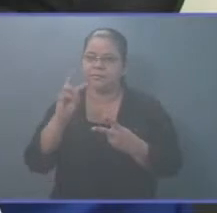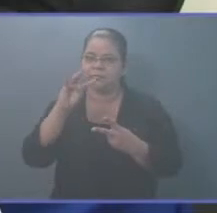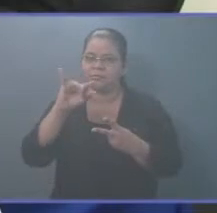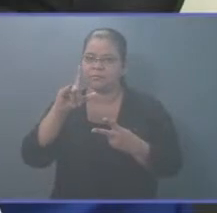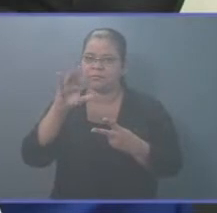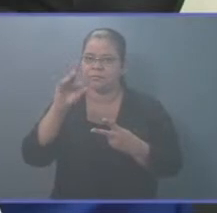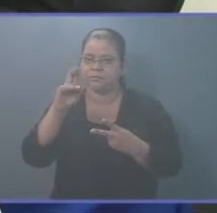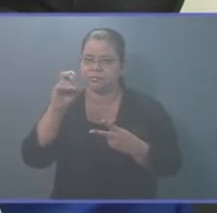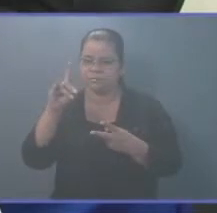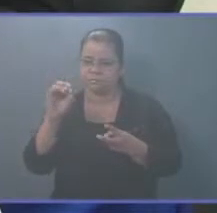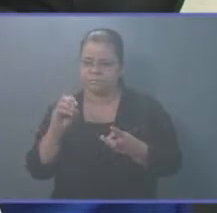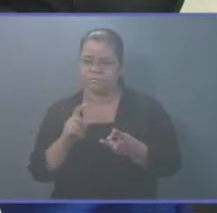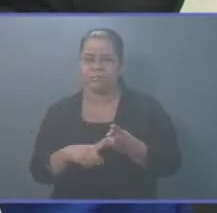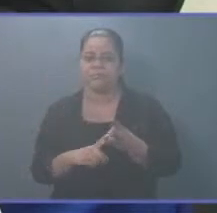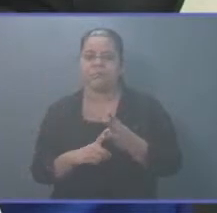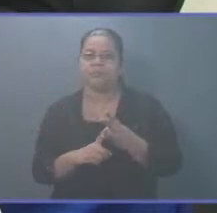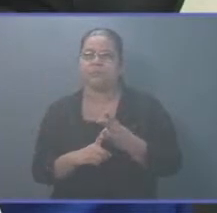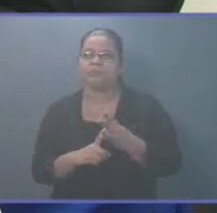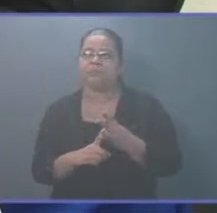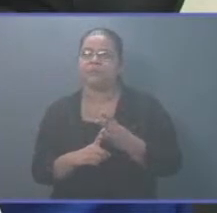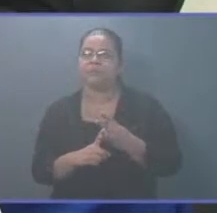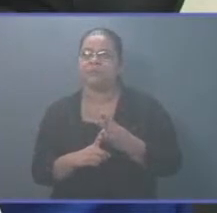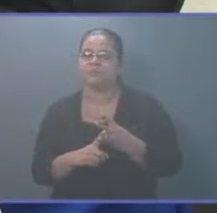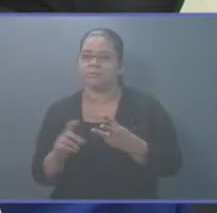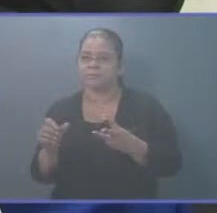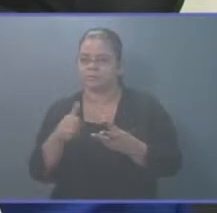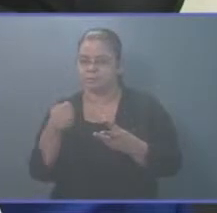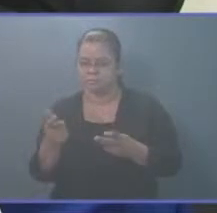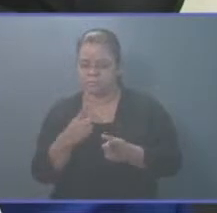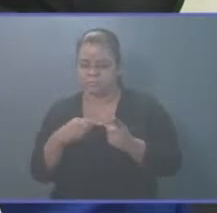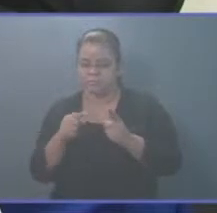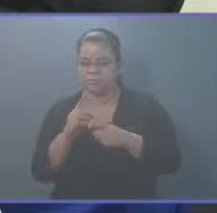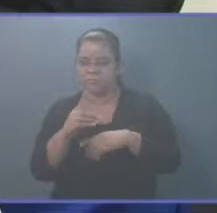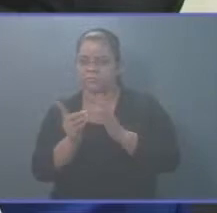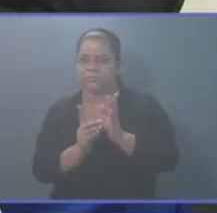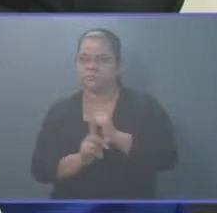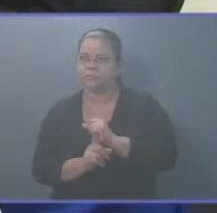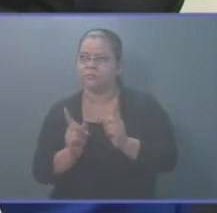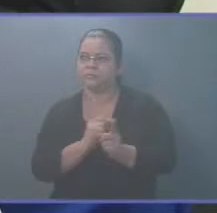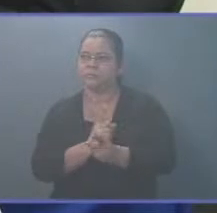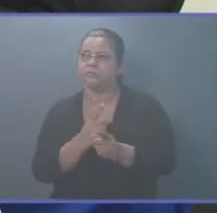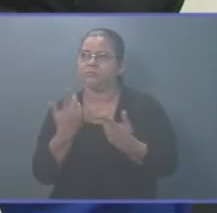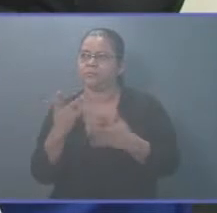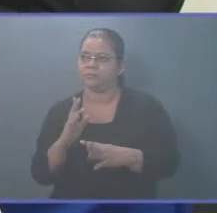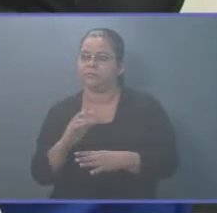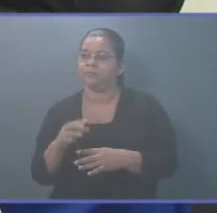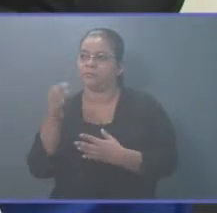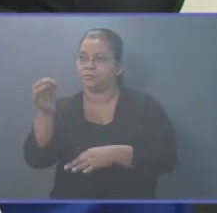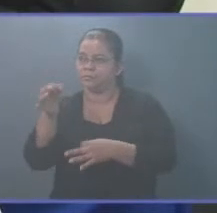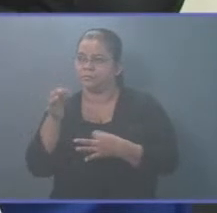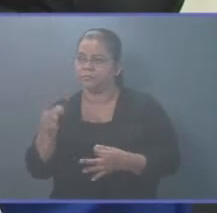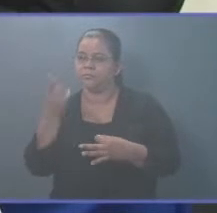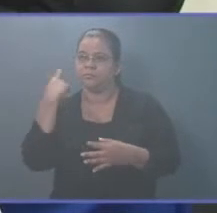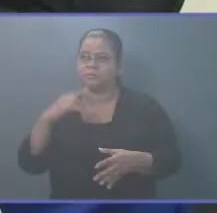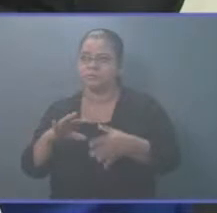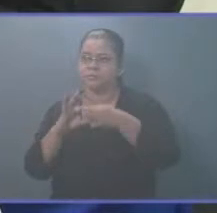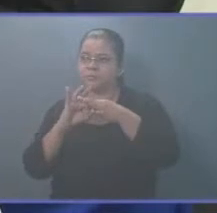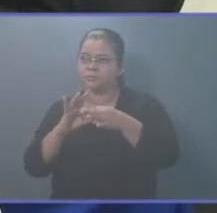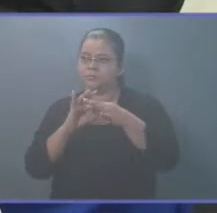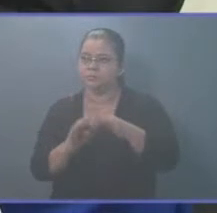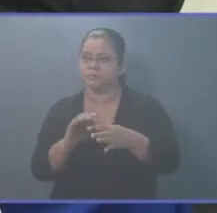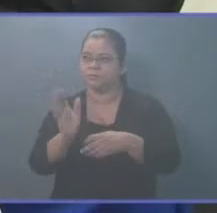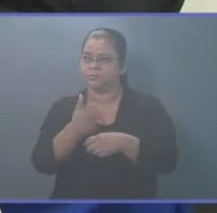Wilfredo Guevara Díaz, en sustitución del diputado propietario Guillermo Antonio Gallegos Navarrete, mediante la correspondiente nota del coordinador del